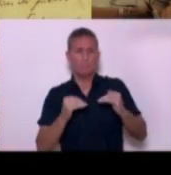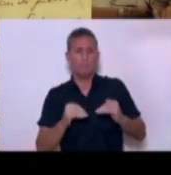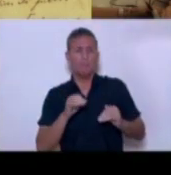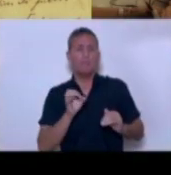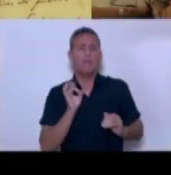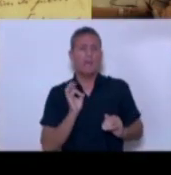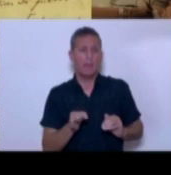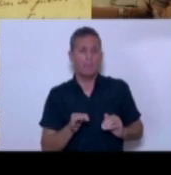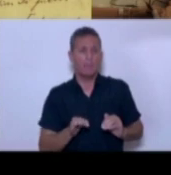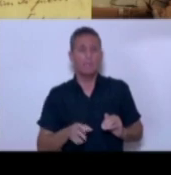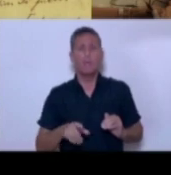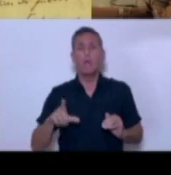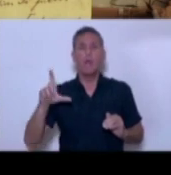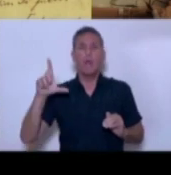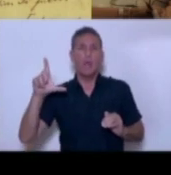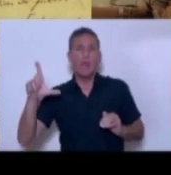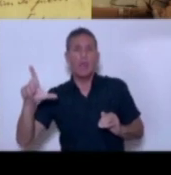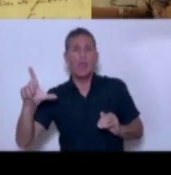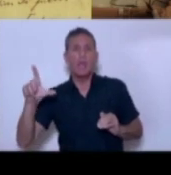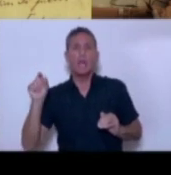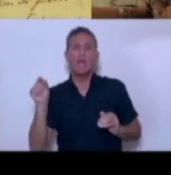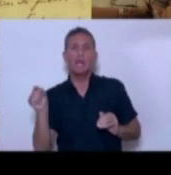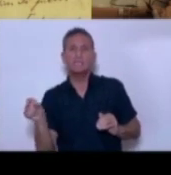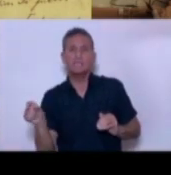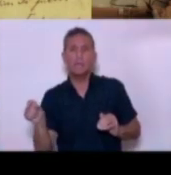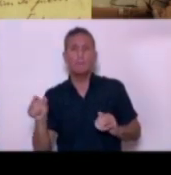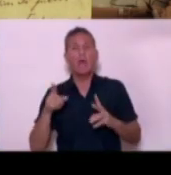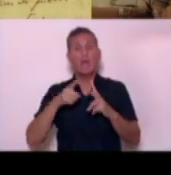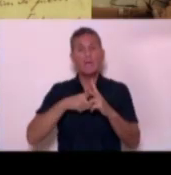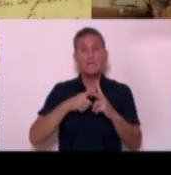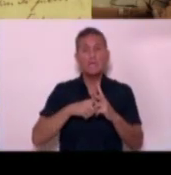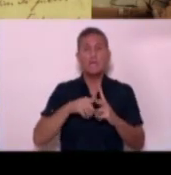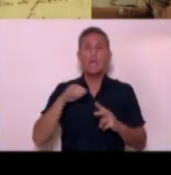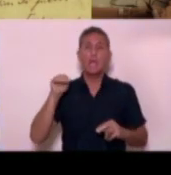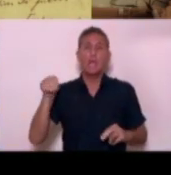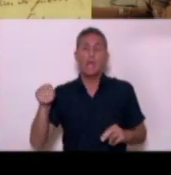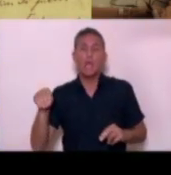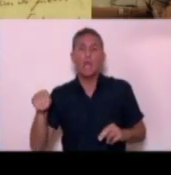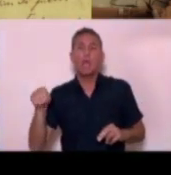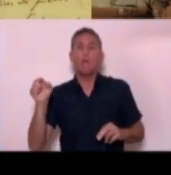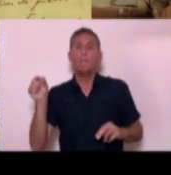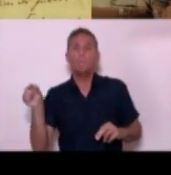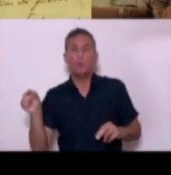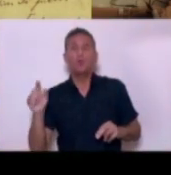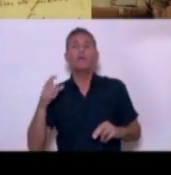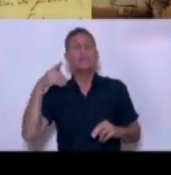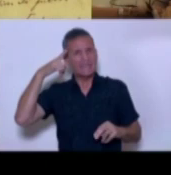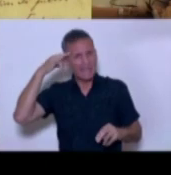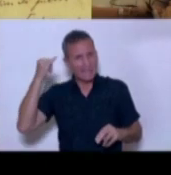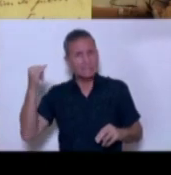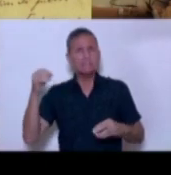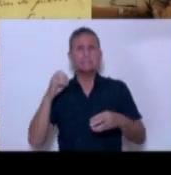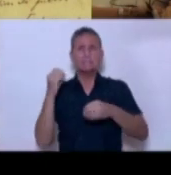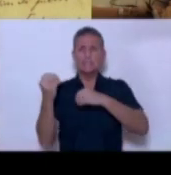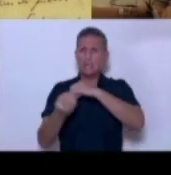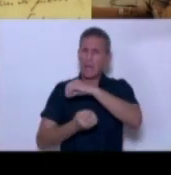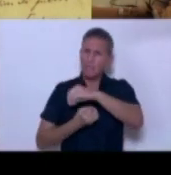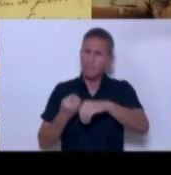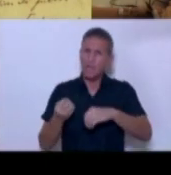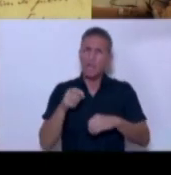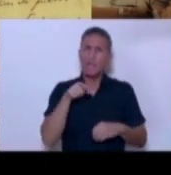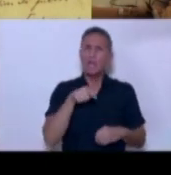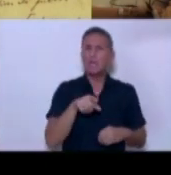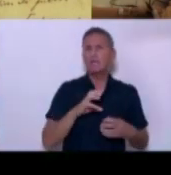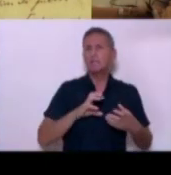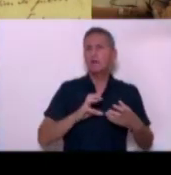de las mismas, que está formada por un lexema, que en muchos verbos no varía, y los morfemas, que